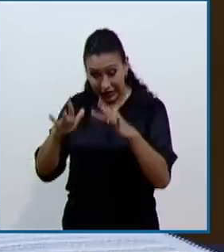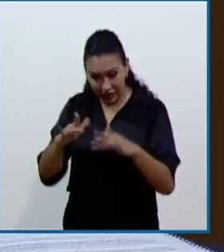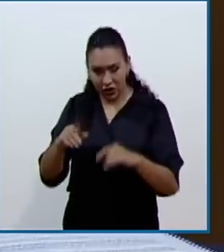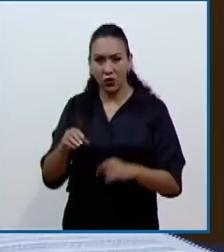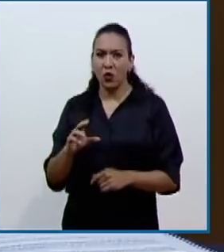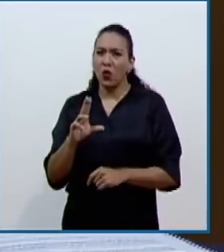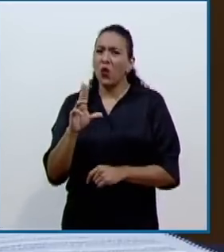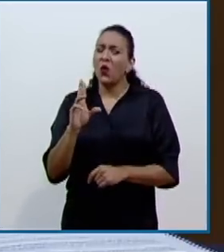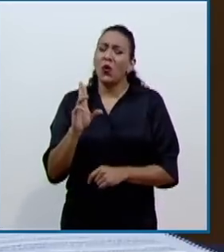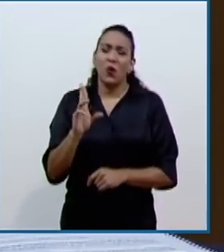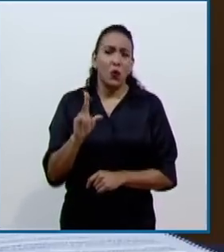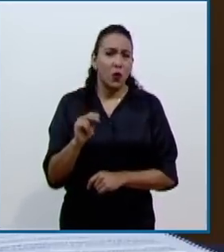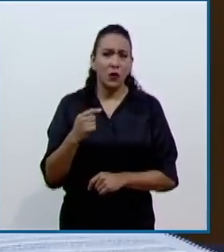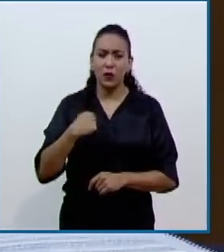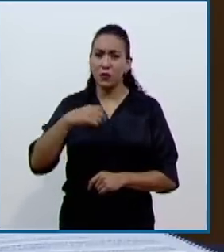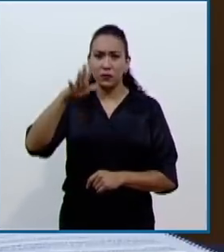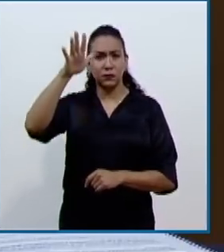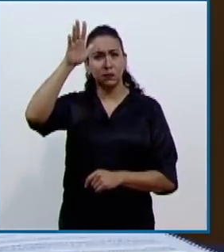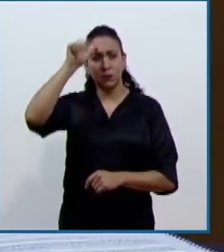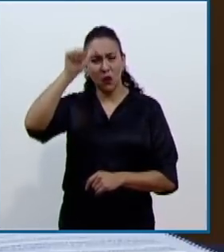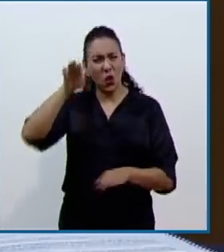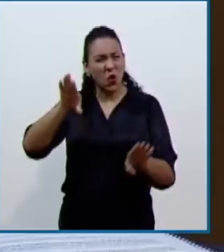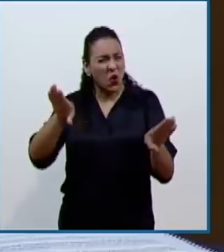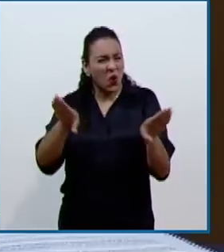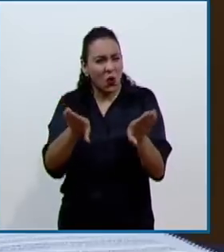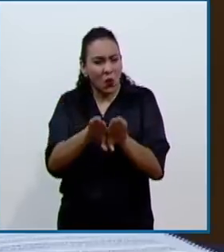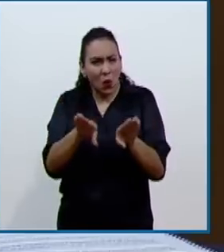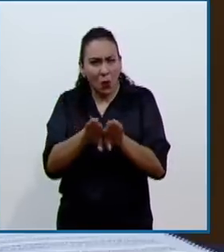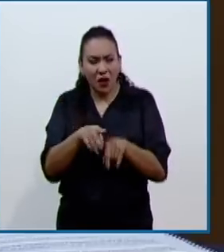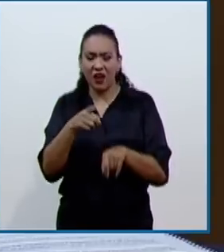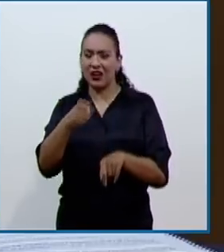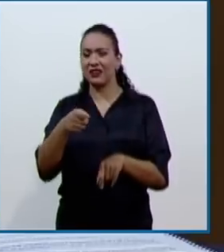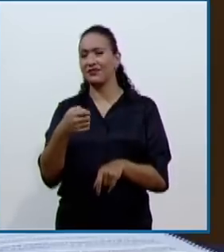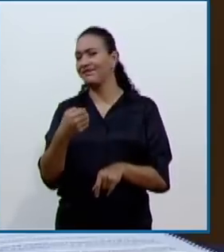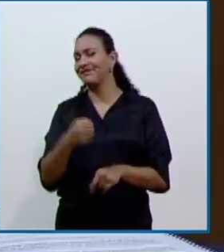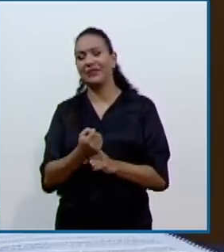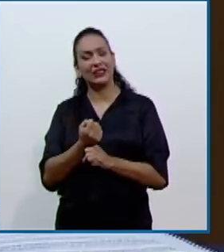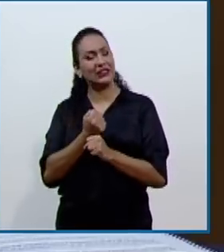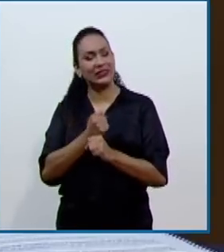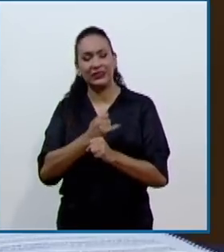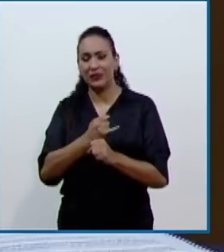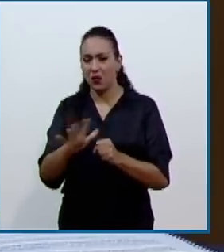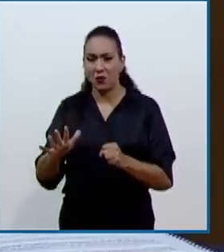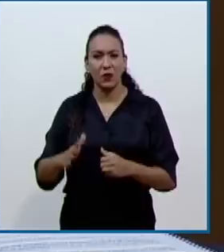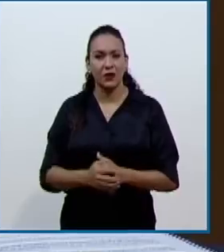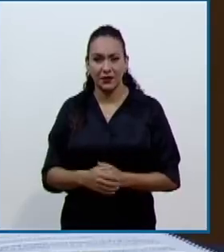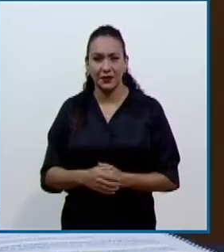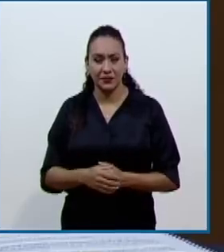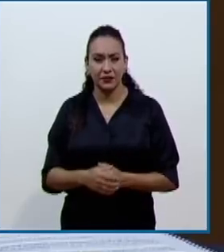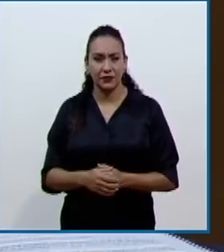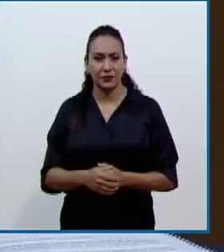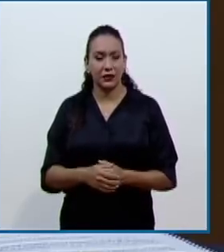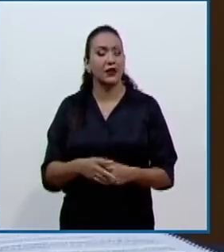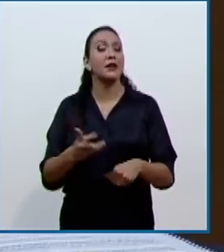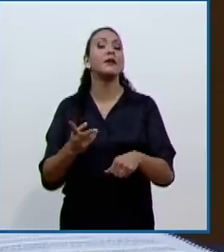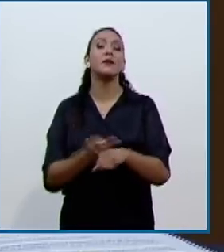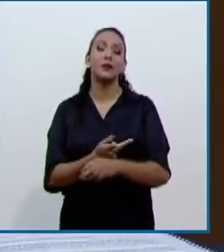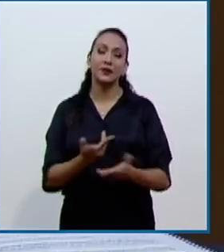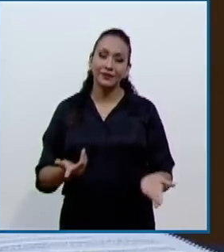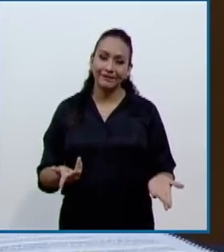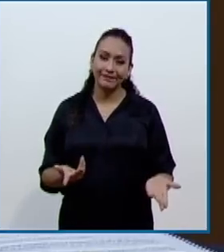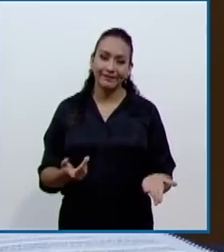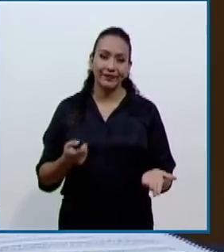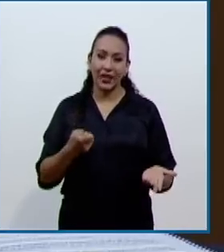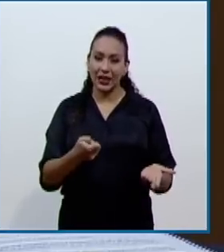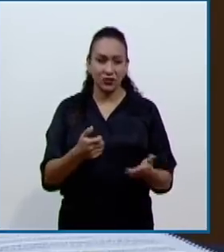estados soberanos en su orden interno, a replicar lo mismo, no cabe en